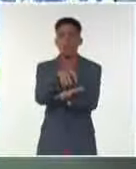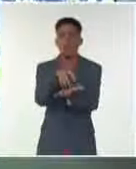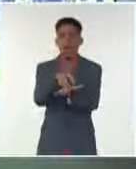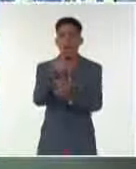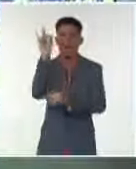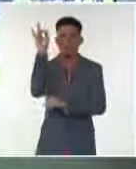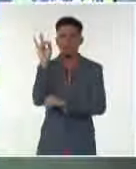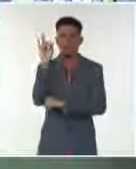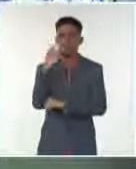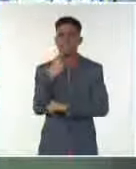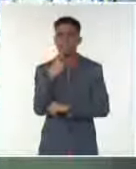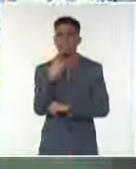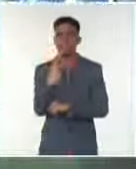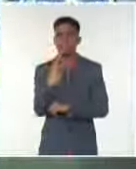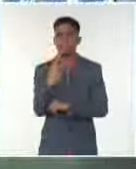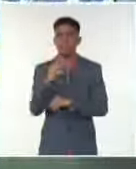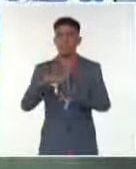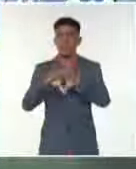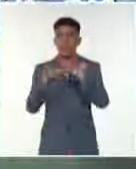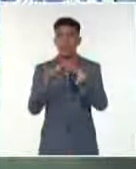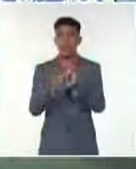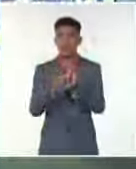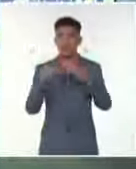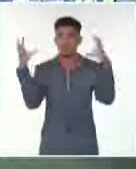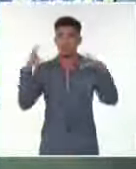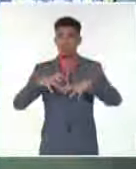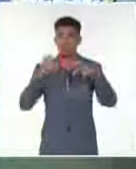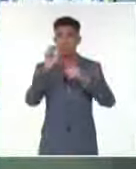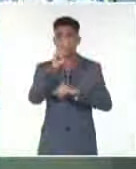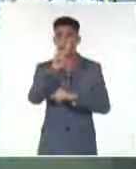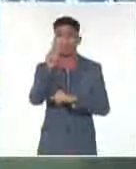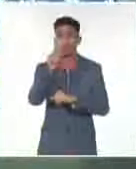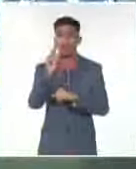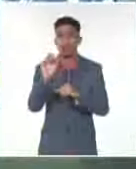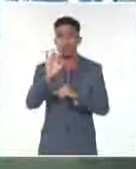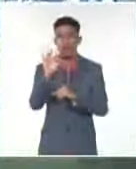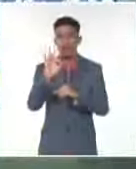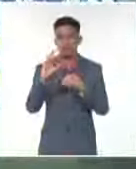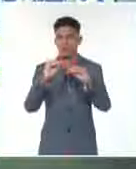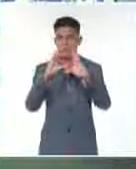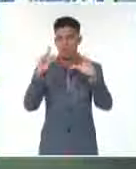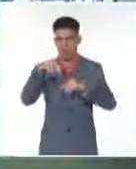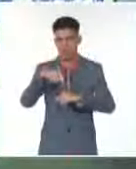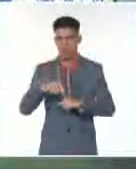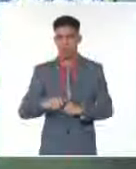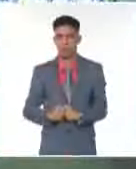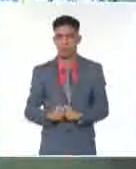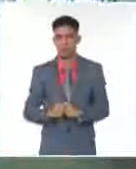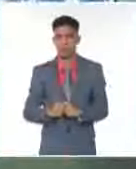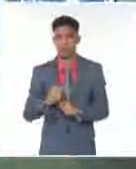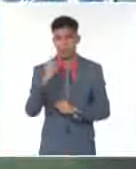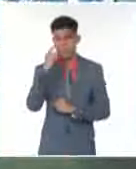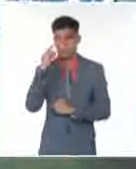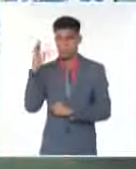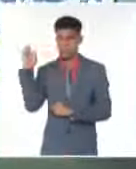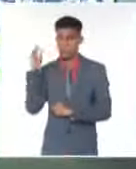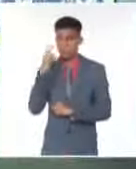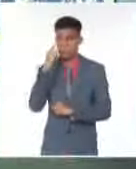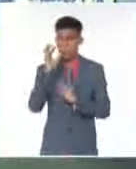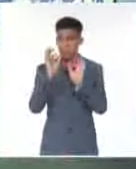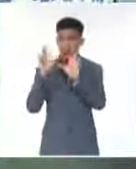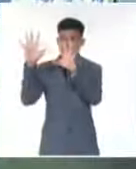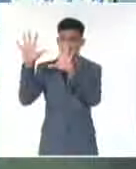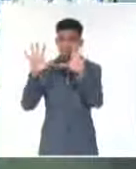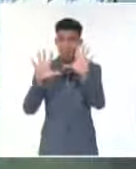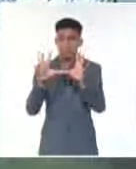Diego reporta un acumulado de 102 mm hasta las 8 de la mañana de hoy imagen de satélite se puede apreciar como predominan los